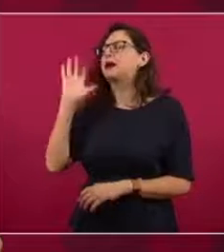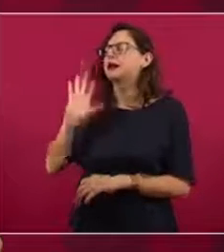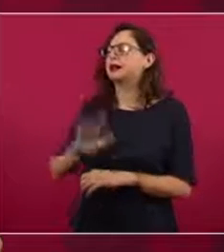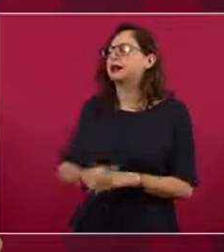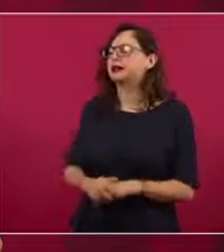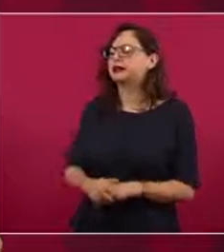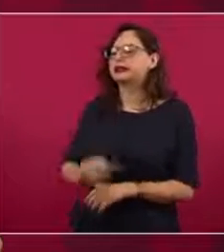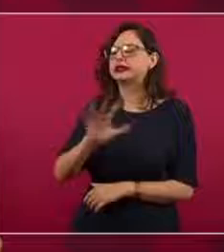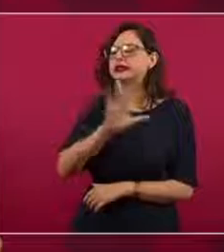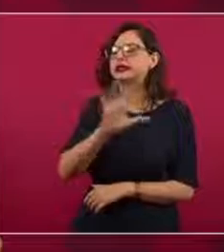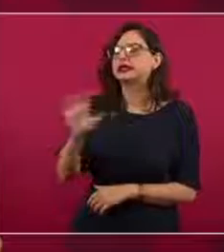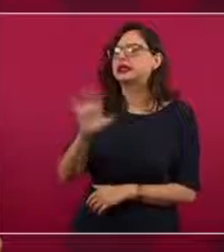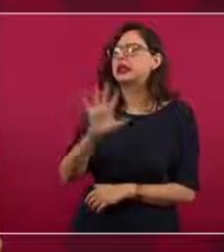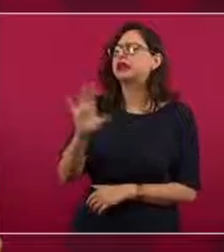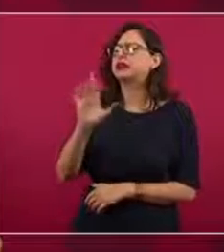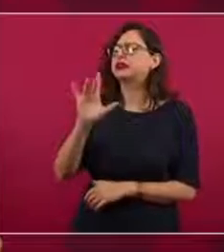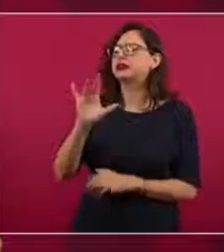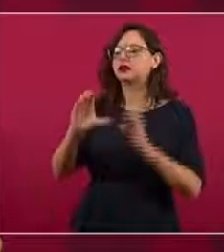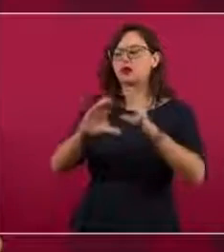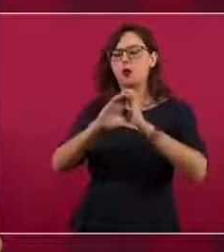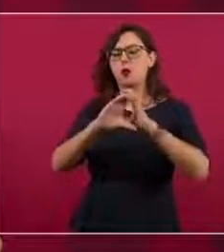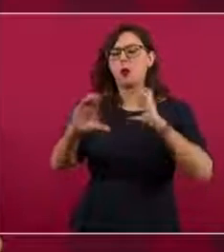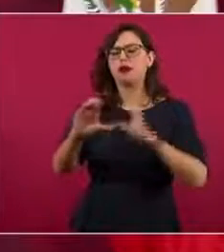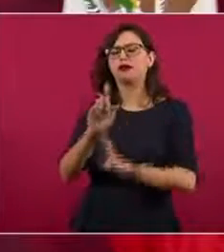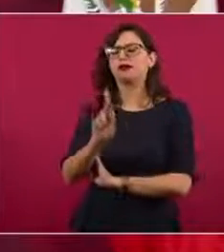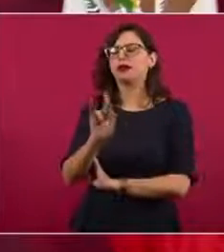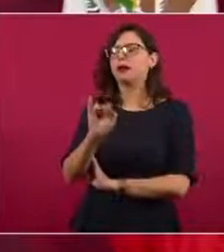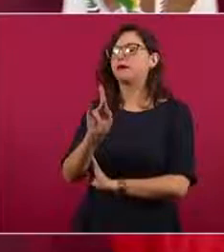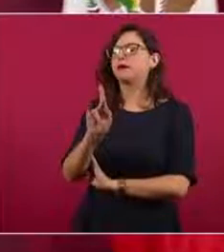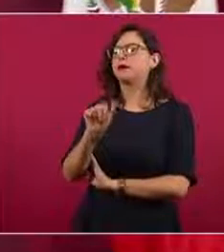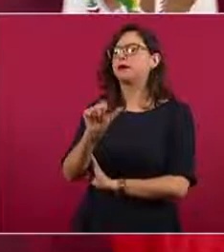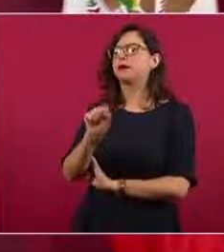550 pipas que se compraron